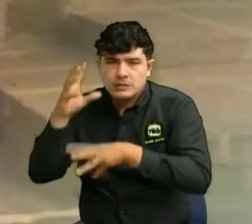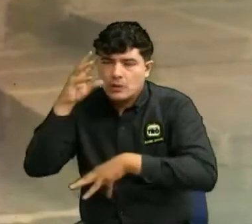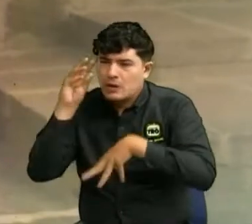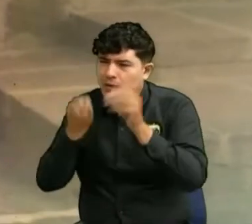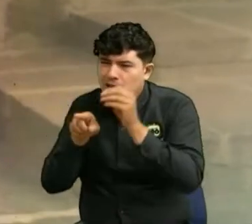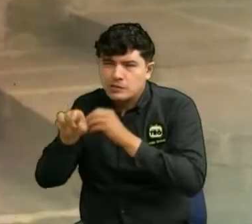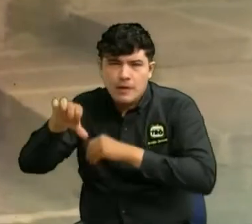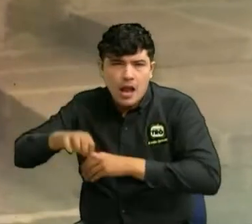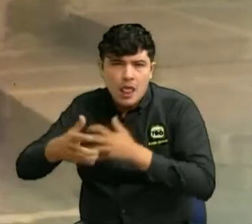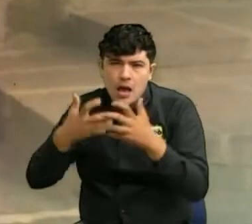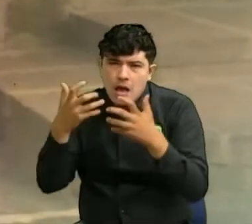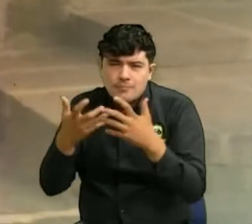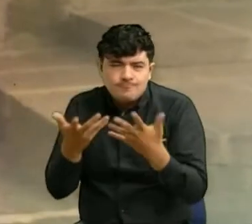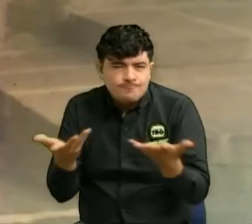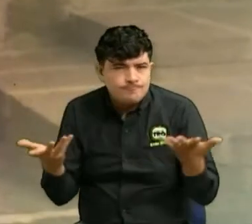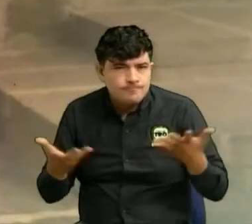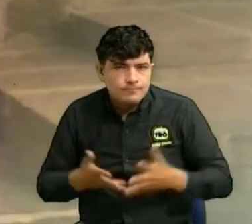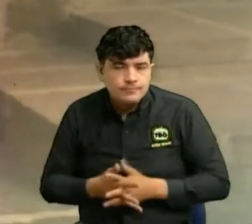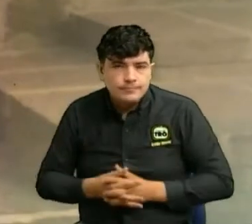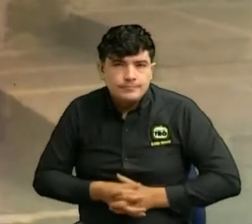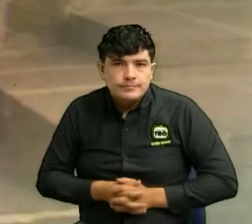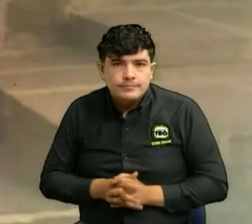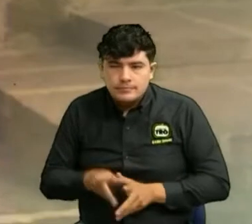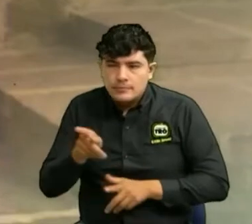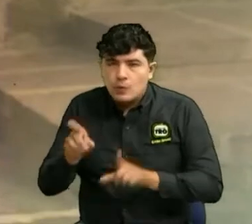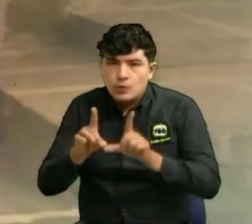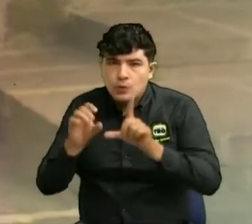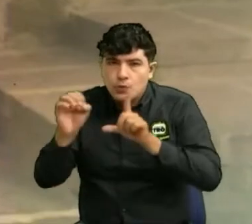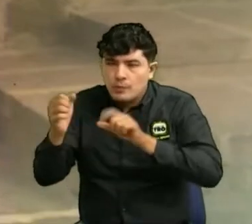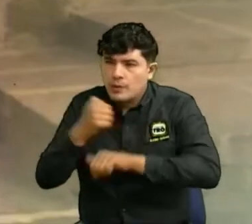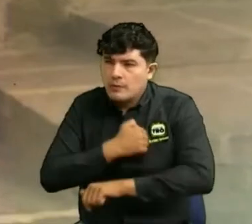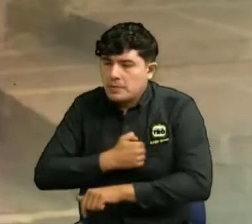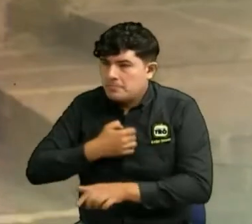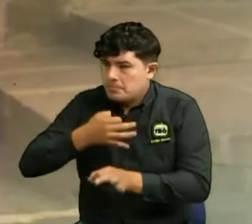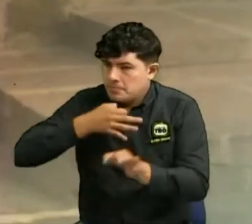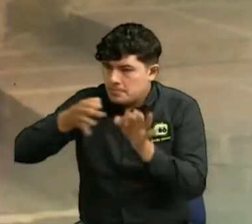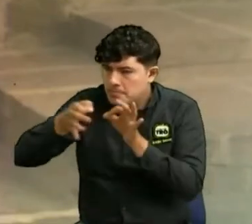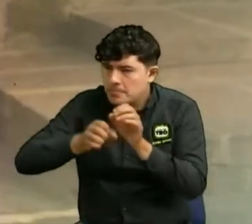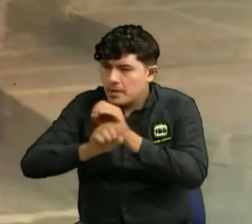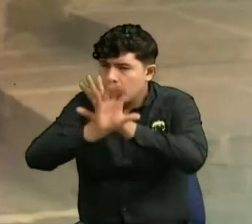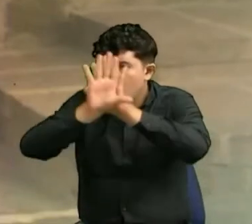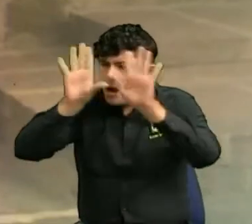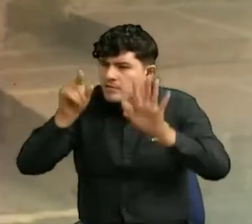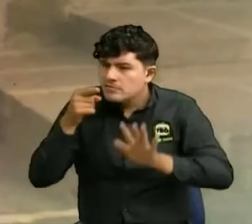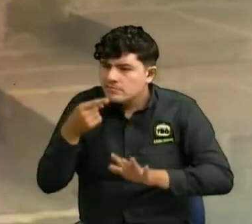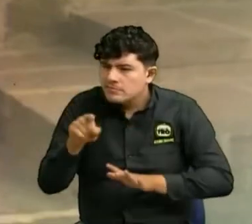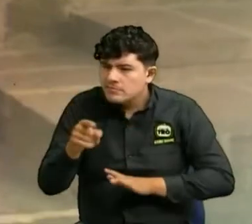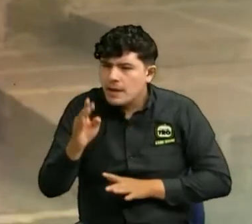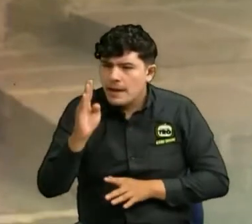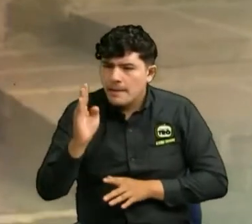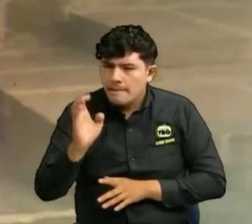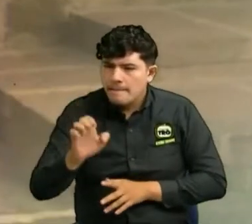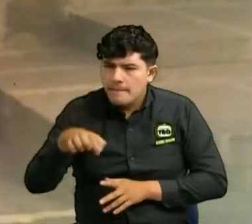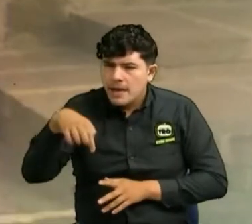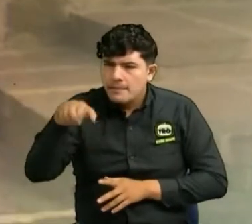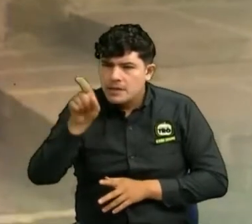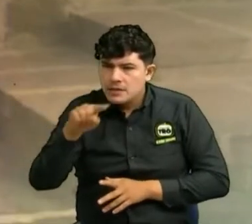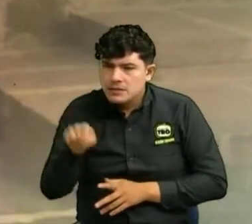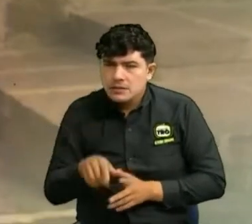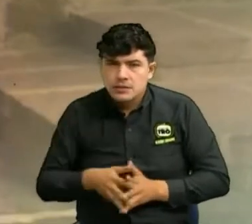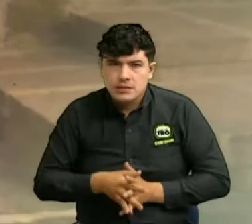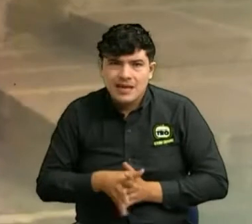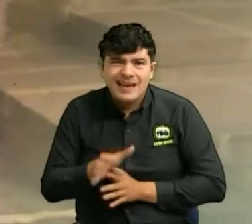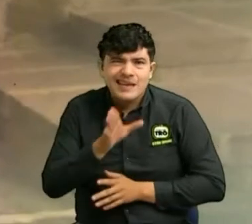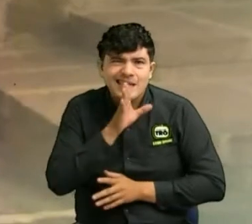que no es un buen sistema. Entonces, expliquémosle a nuestros televidentes en qué consisten los BEPS y